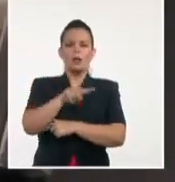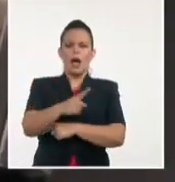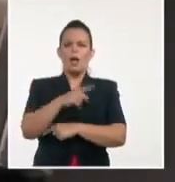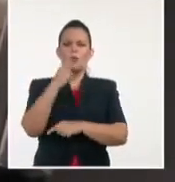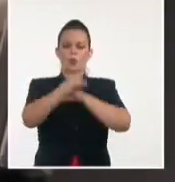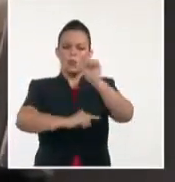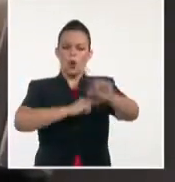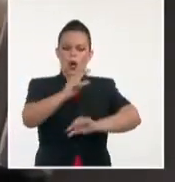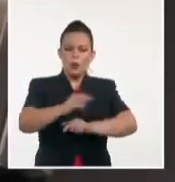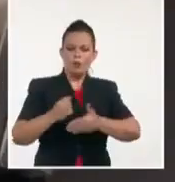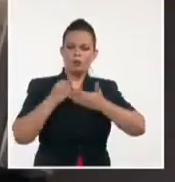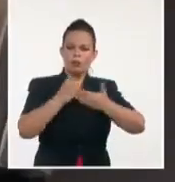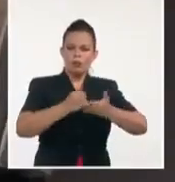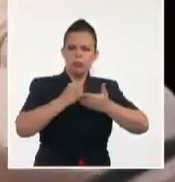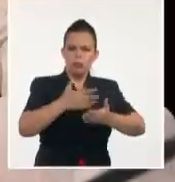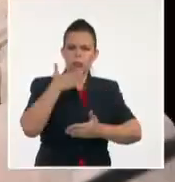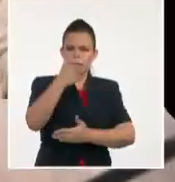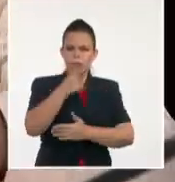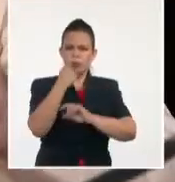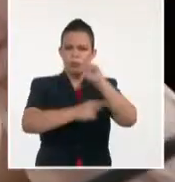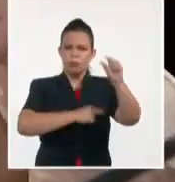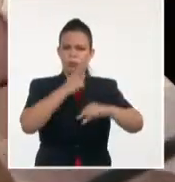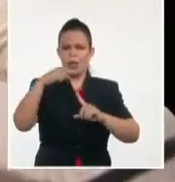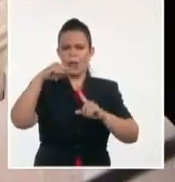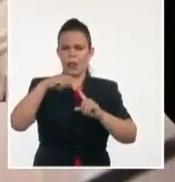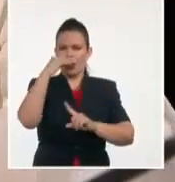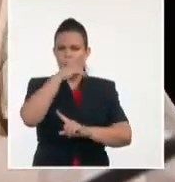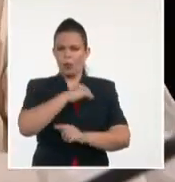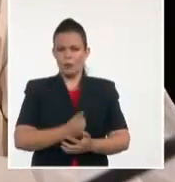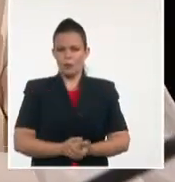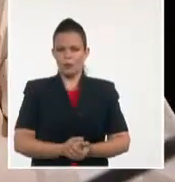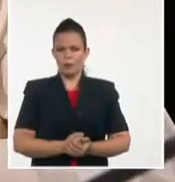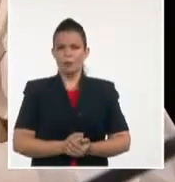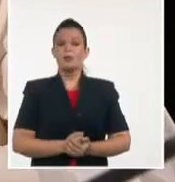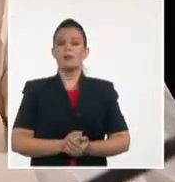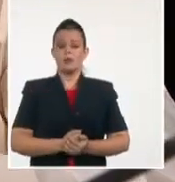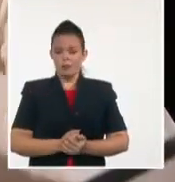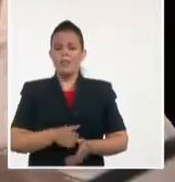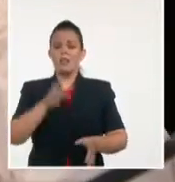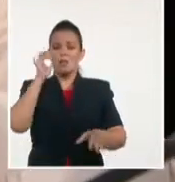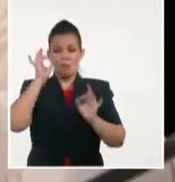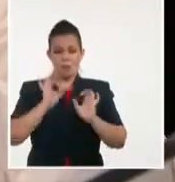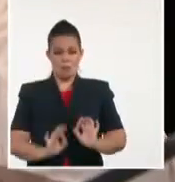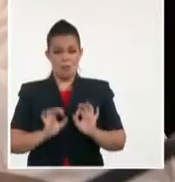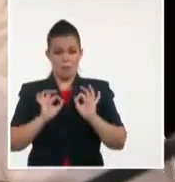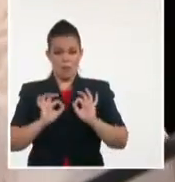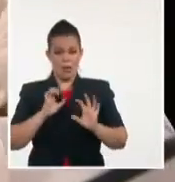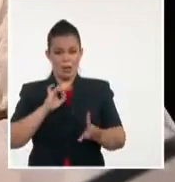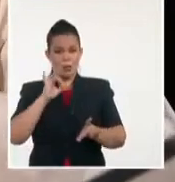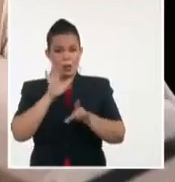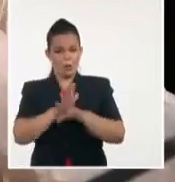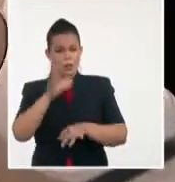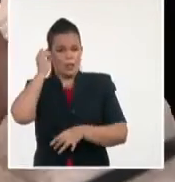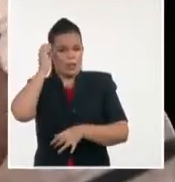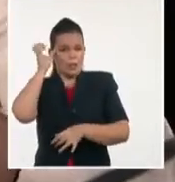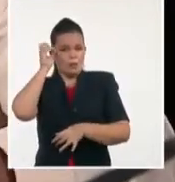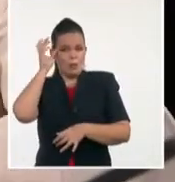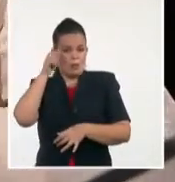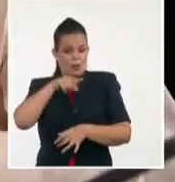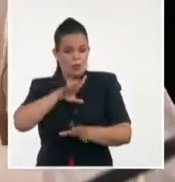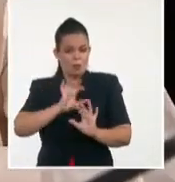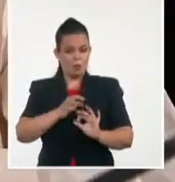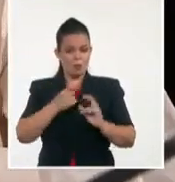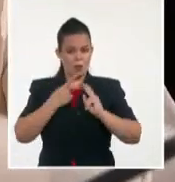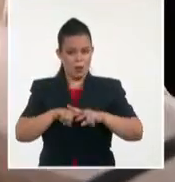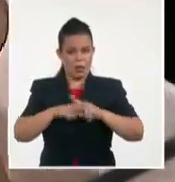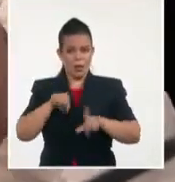software desarrollado acá. A partir de sus propios conocimientos, de sus propias innovaciones y el desarrollo. Pero también ellos son ahí una fortaleza en todo el tema de